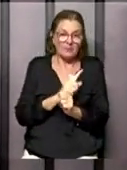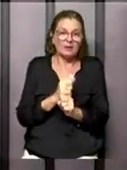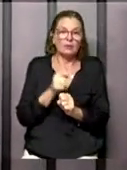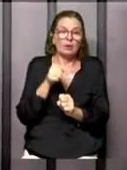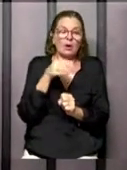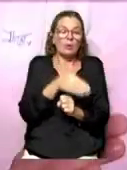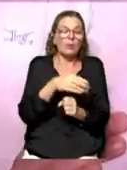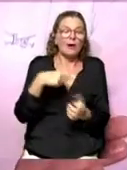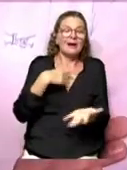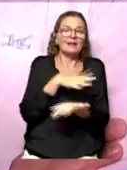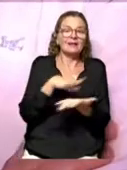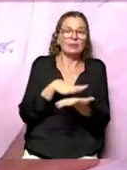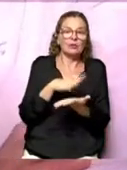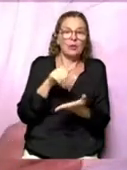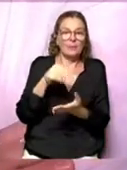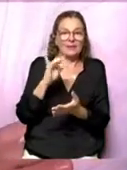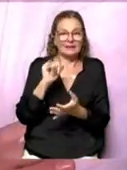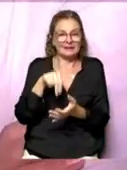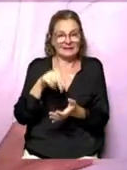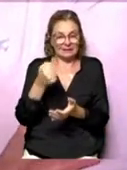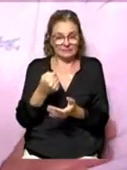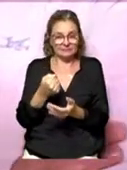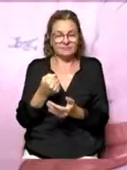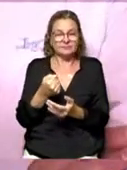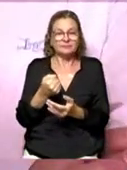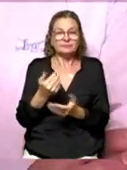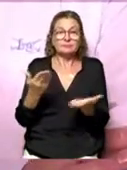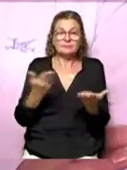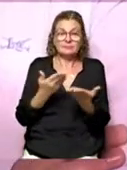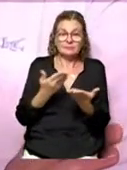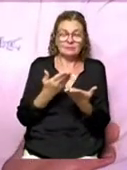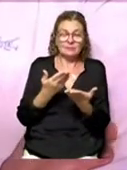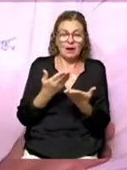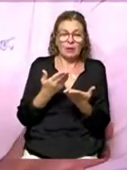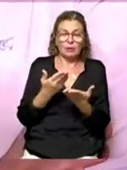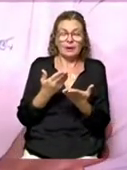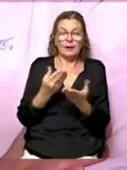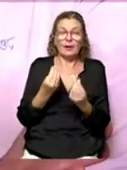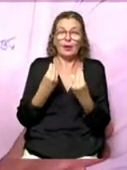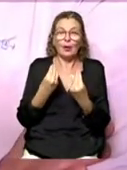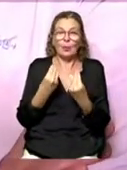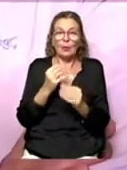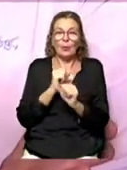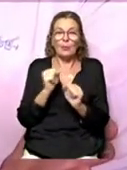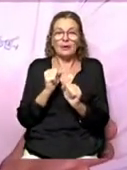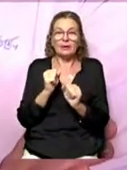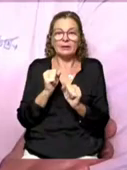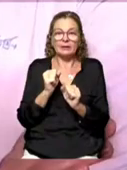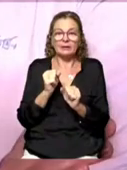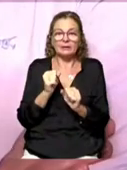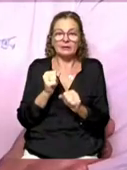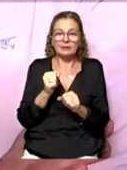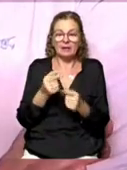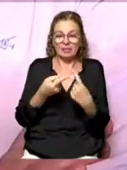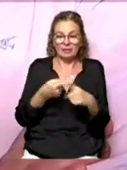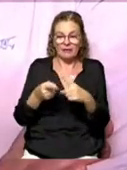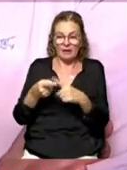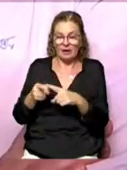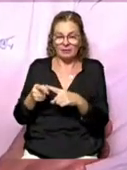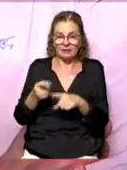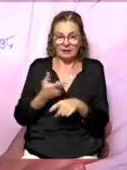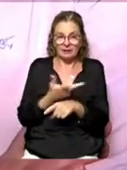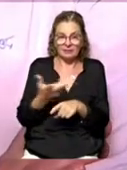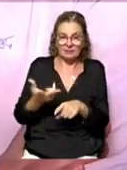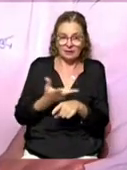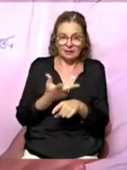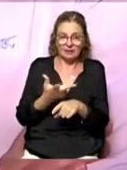la situación vivida por Martina en este sentido, ¿no? Ahora, en términos de cómo se pueden llegar a conjugar estas distintas vías por